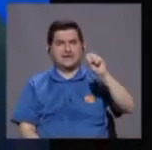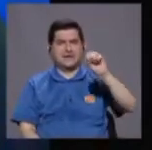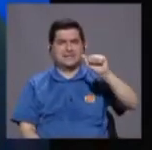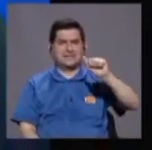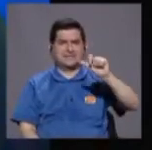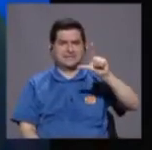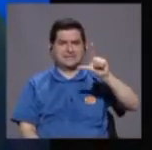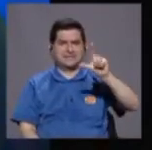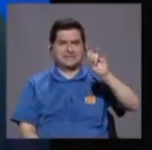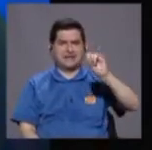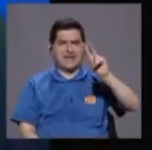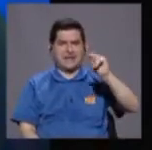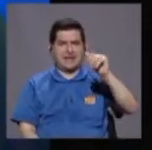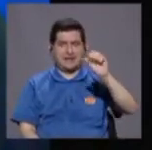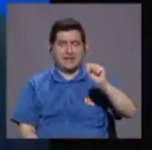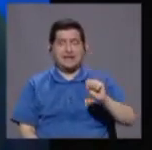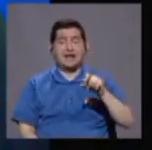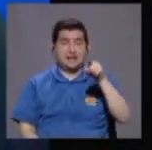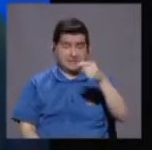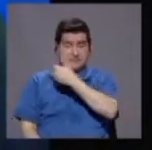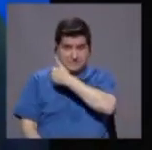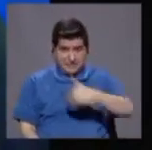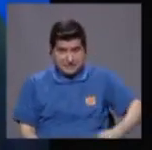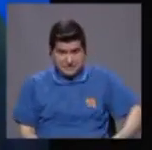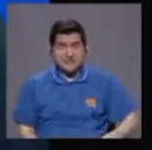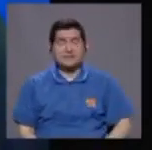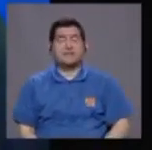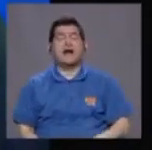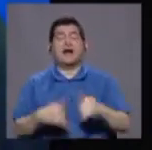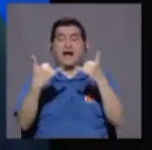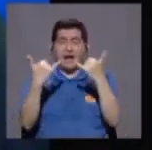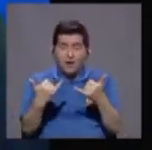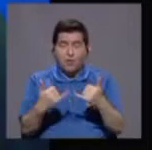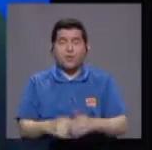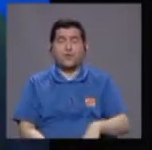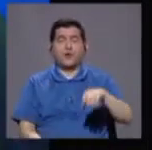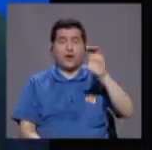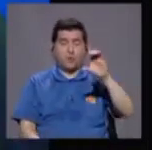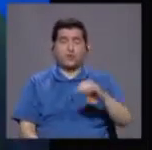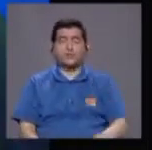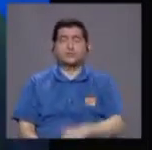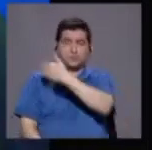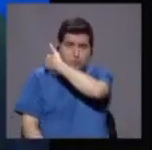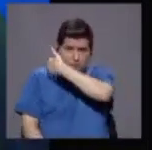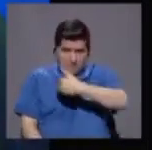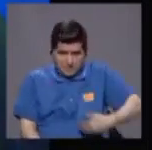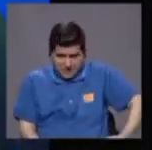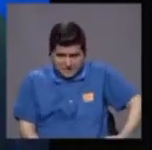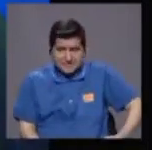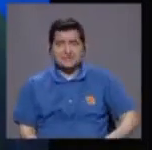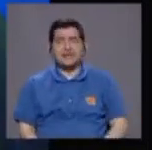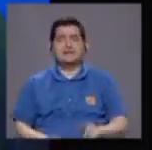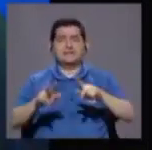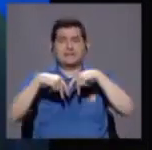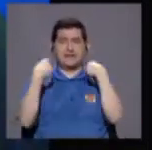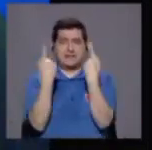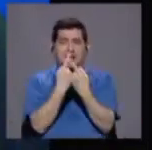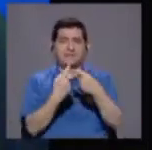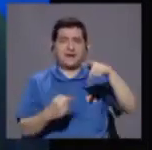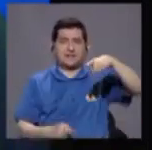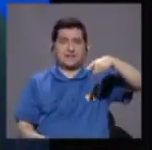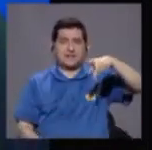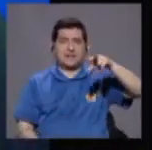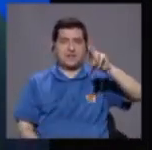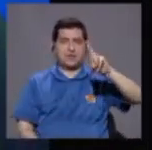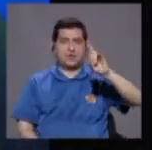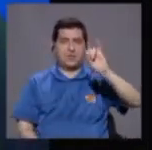México, él queda como presidente del partido político del PRI, y ahí inclusive